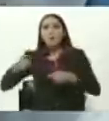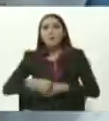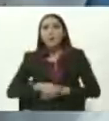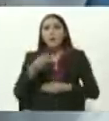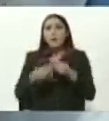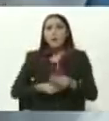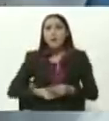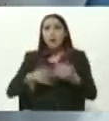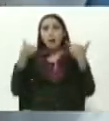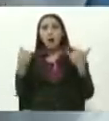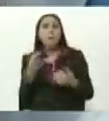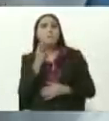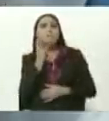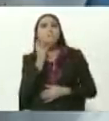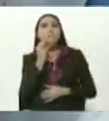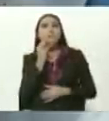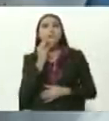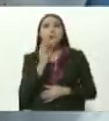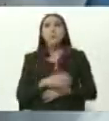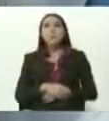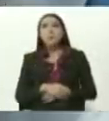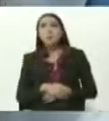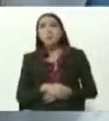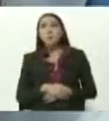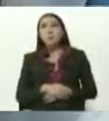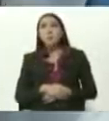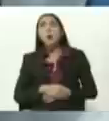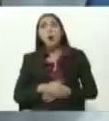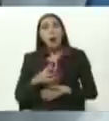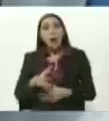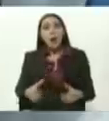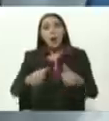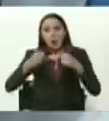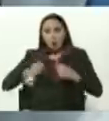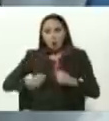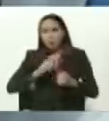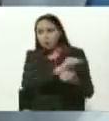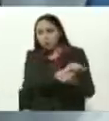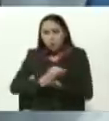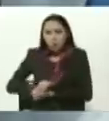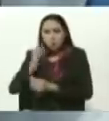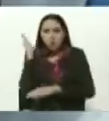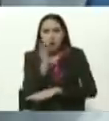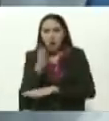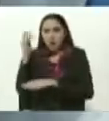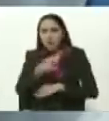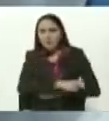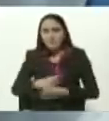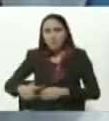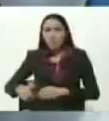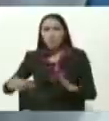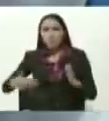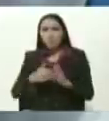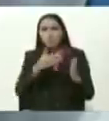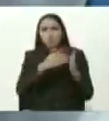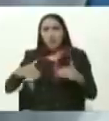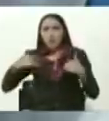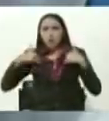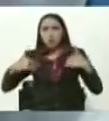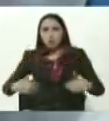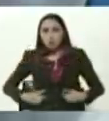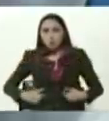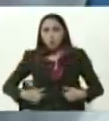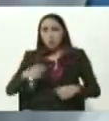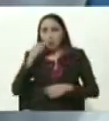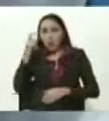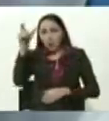Público en casos, por ejemplo, como la condena a los que violentaron los derechos humanos de Rufo